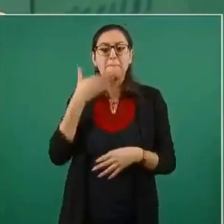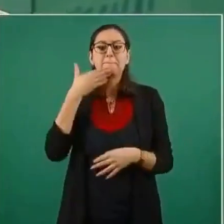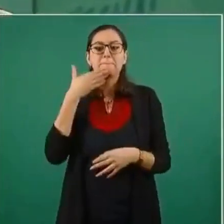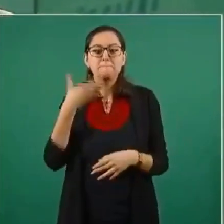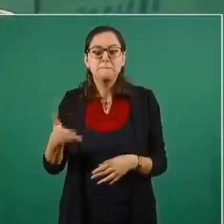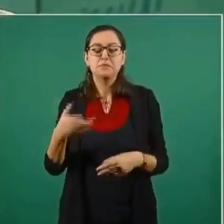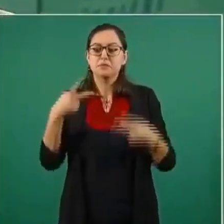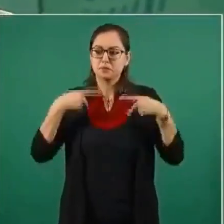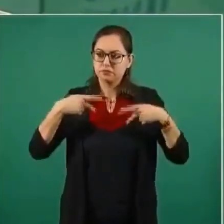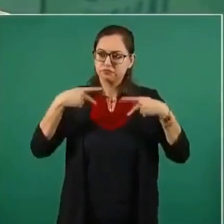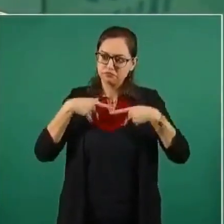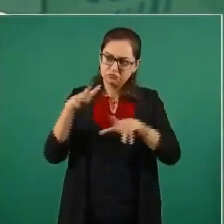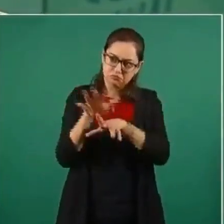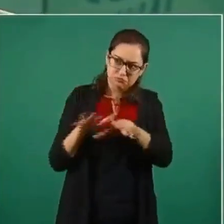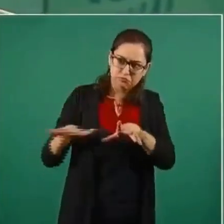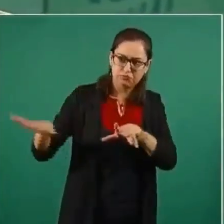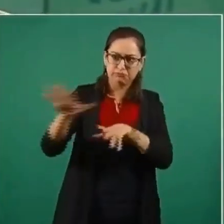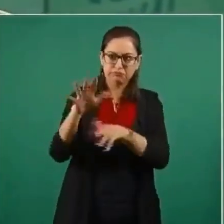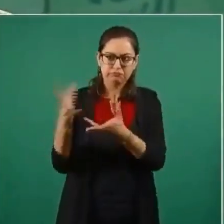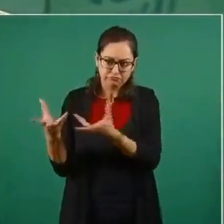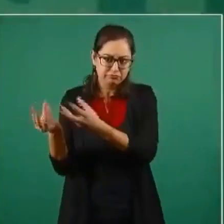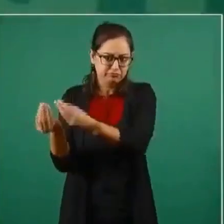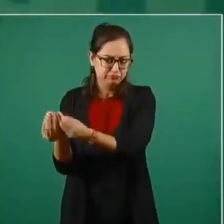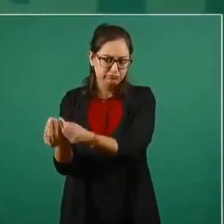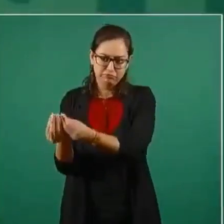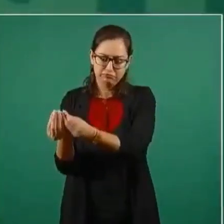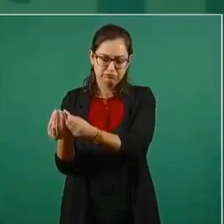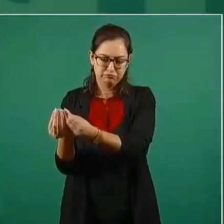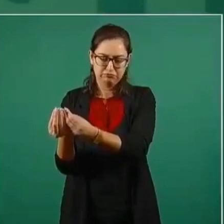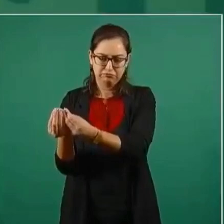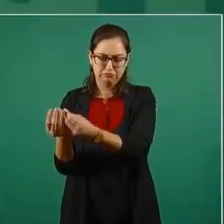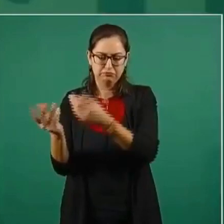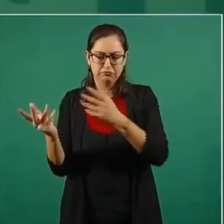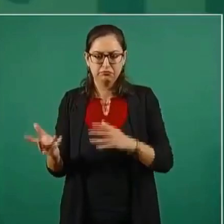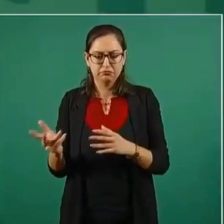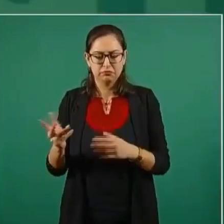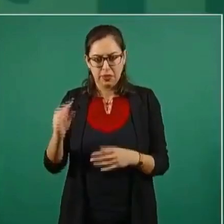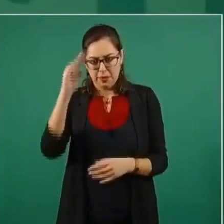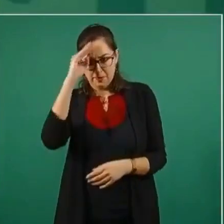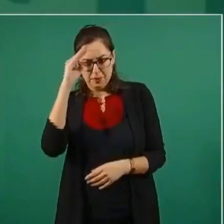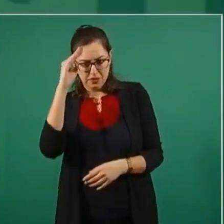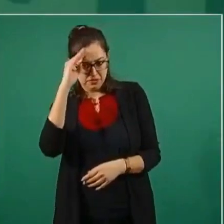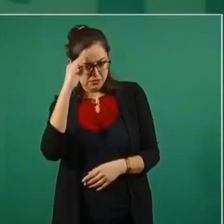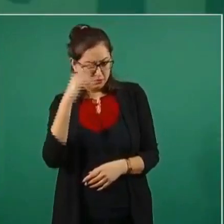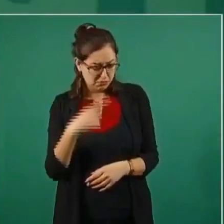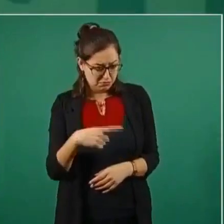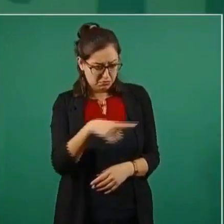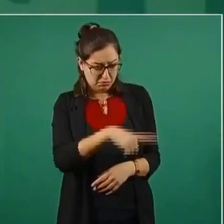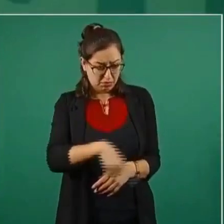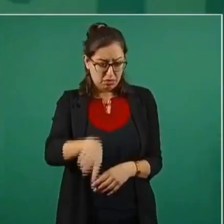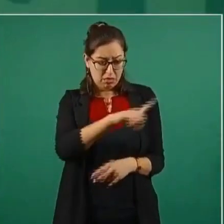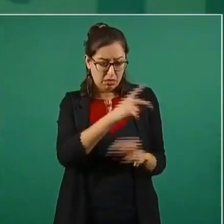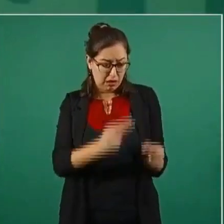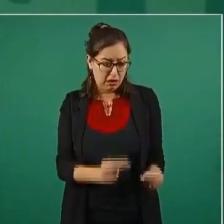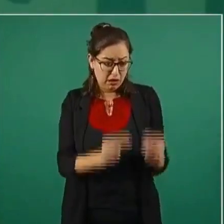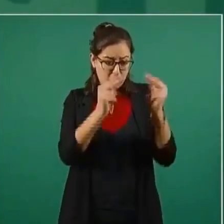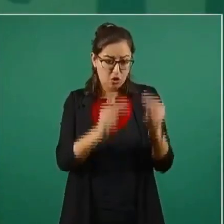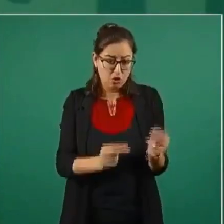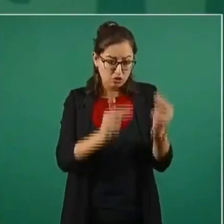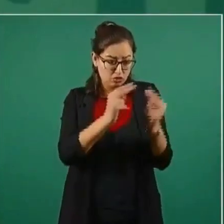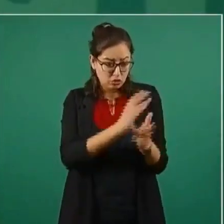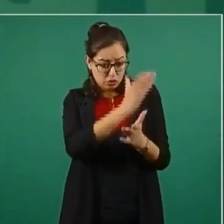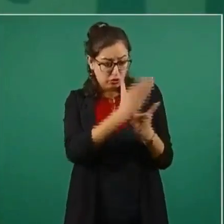pueblo, no está pensando solo en los intereses creados o en